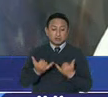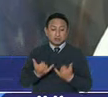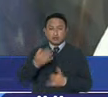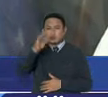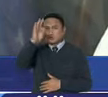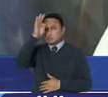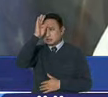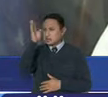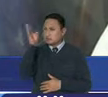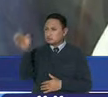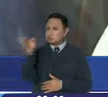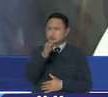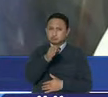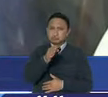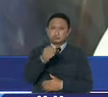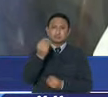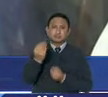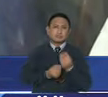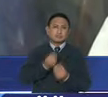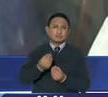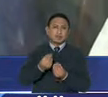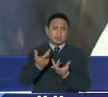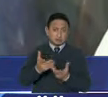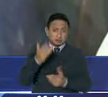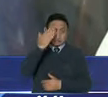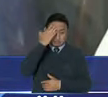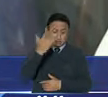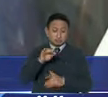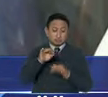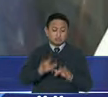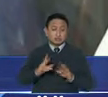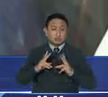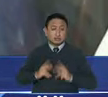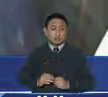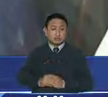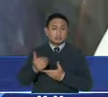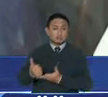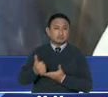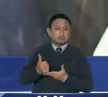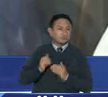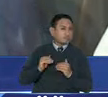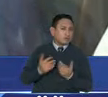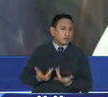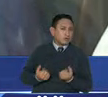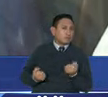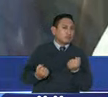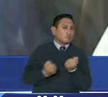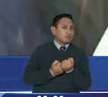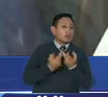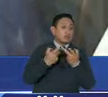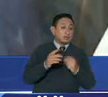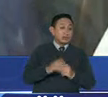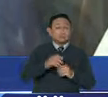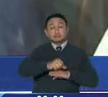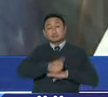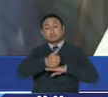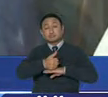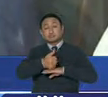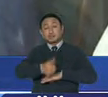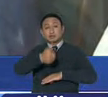hospitales frente a una emergencia, cómo está la Secretaría de Salud, cómo nos puede brindar el apoyo, pero también las otras instancias a